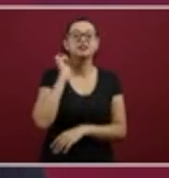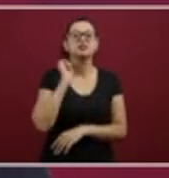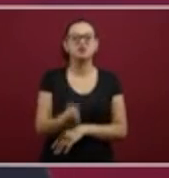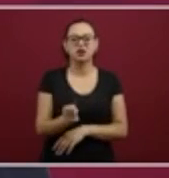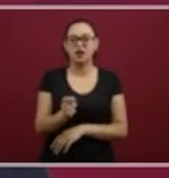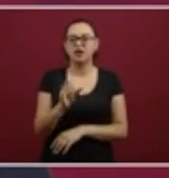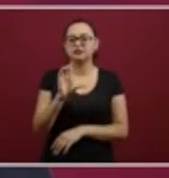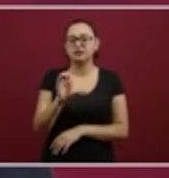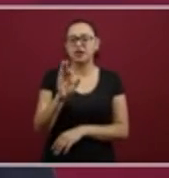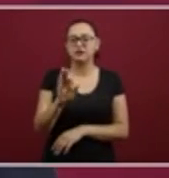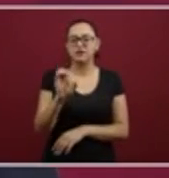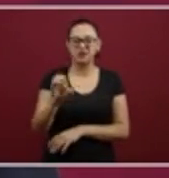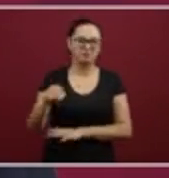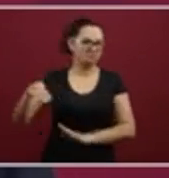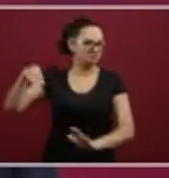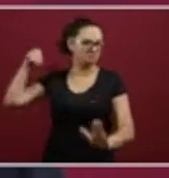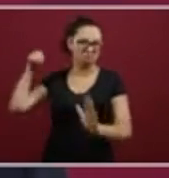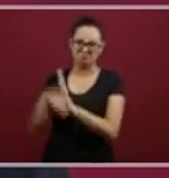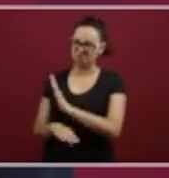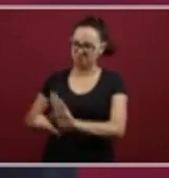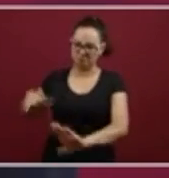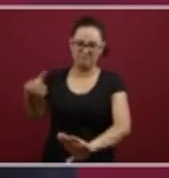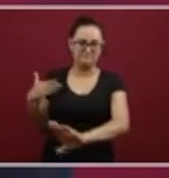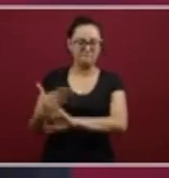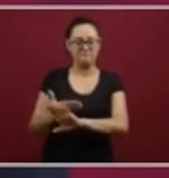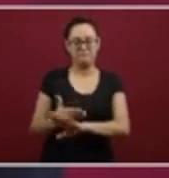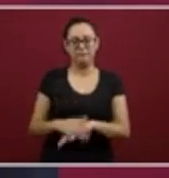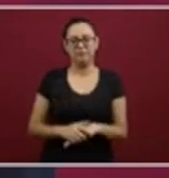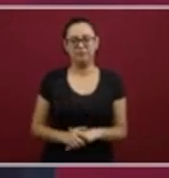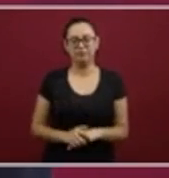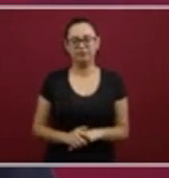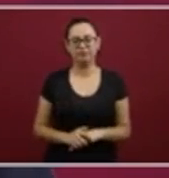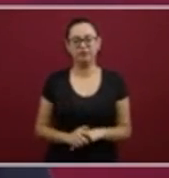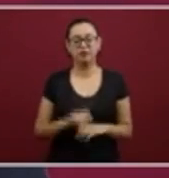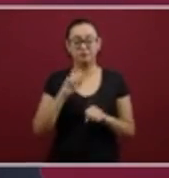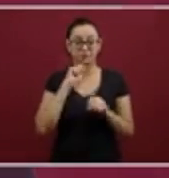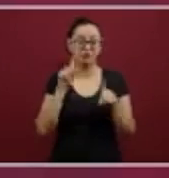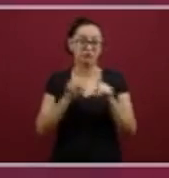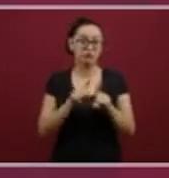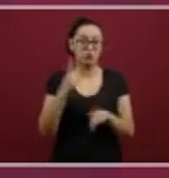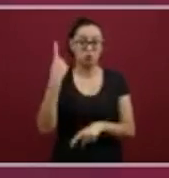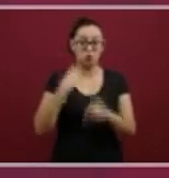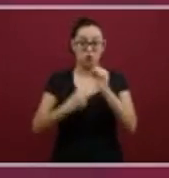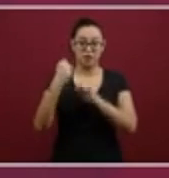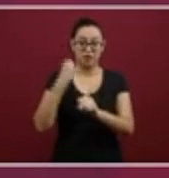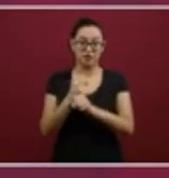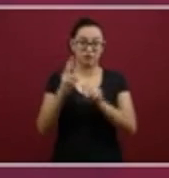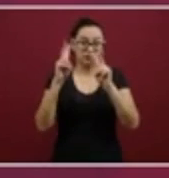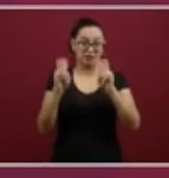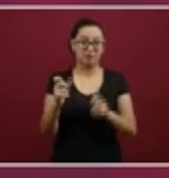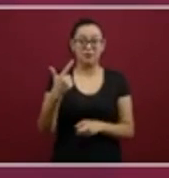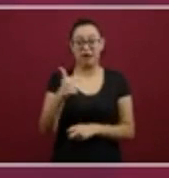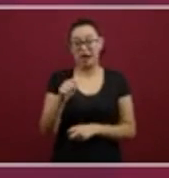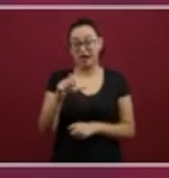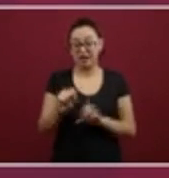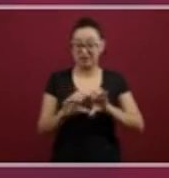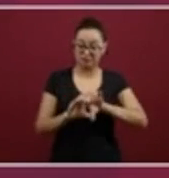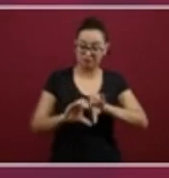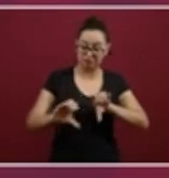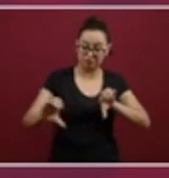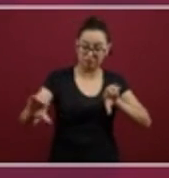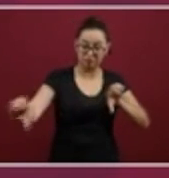Comisión Federal. Les hablaba yo la vez pasada de los contratos de los gasoductos, contratos